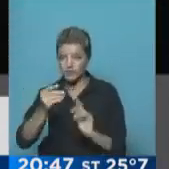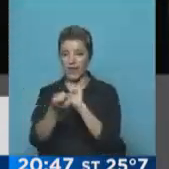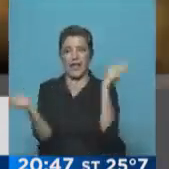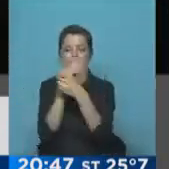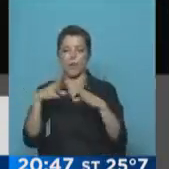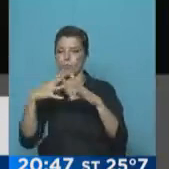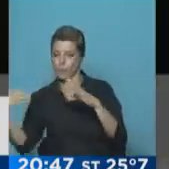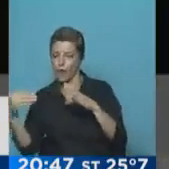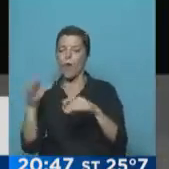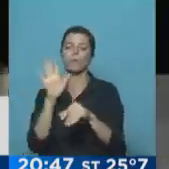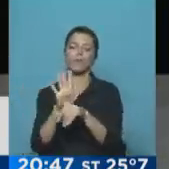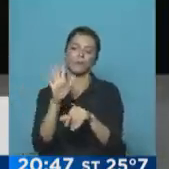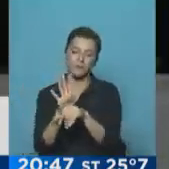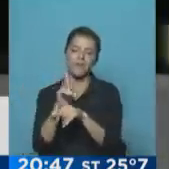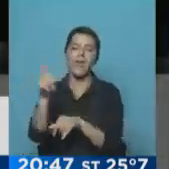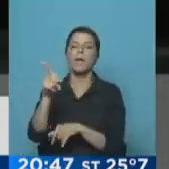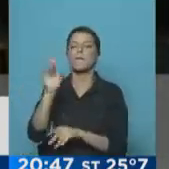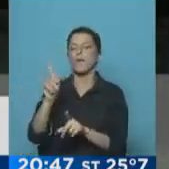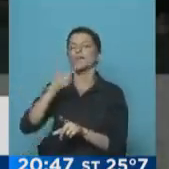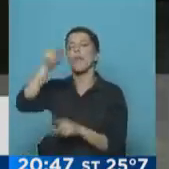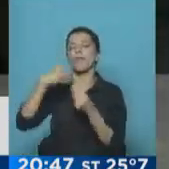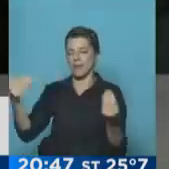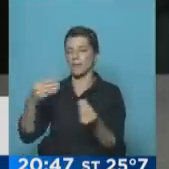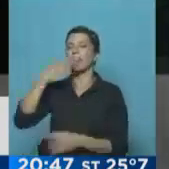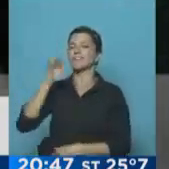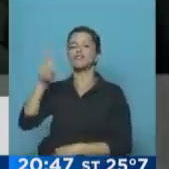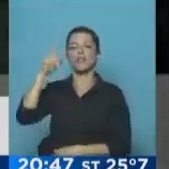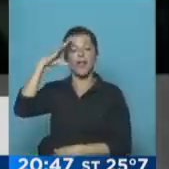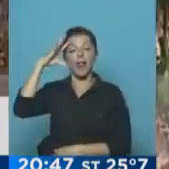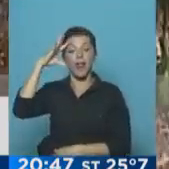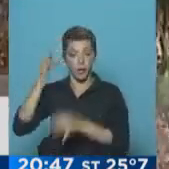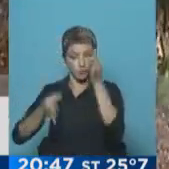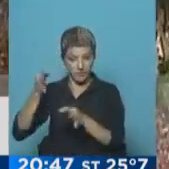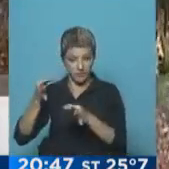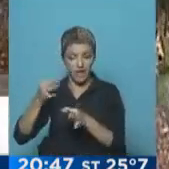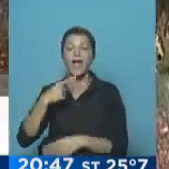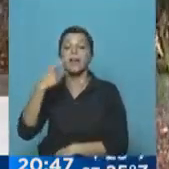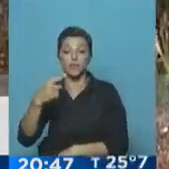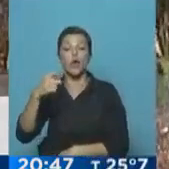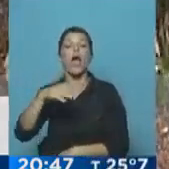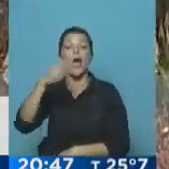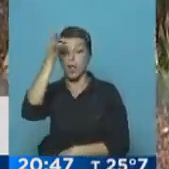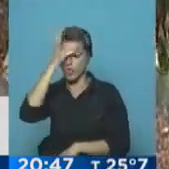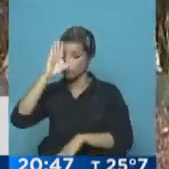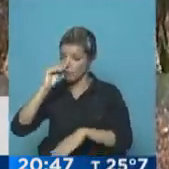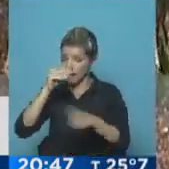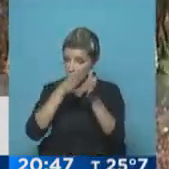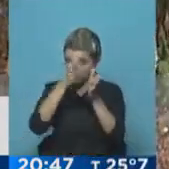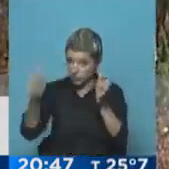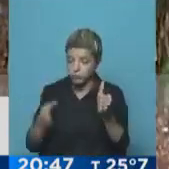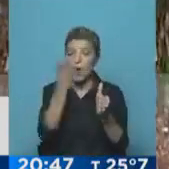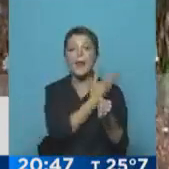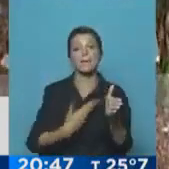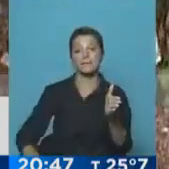en referencia al dictamen de la Justicia Federal, que indicó que a partir de las 0 horas la